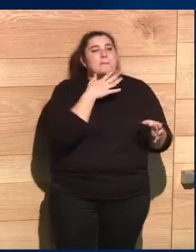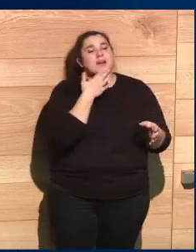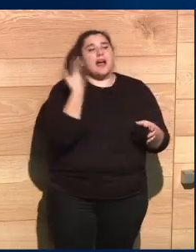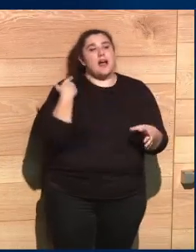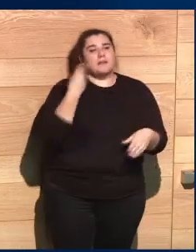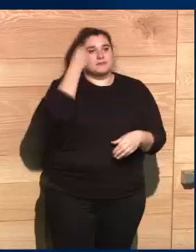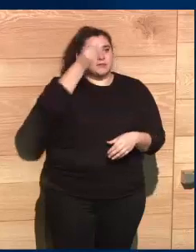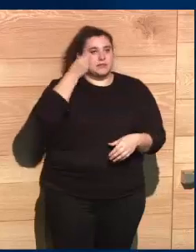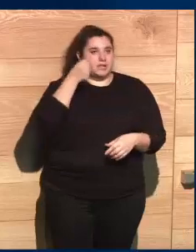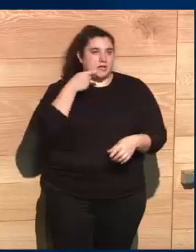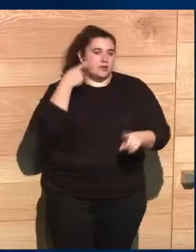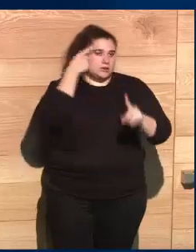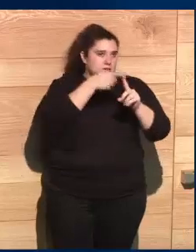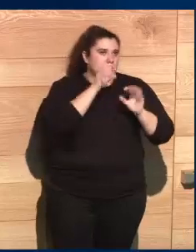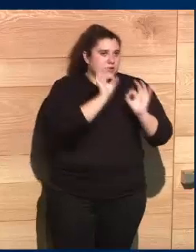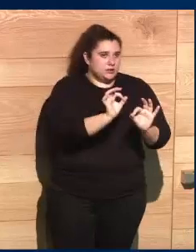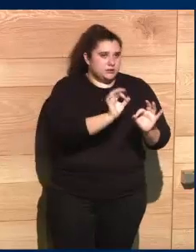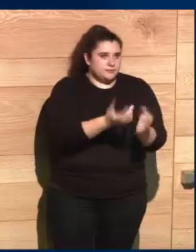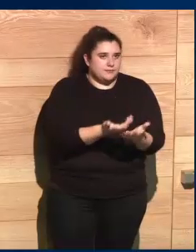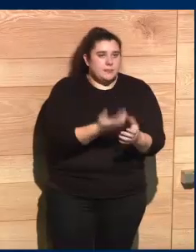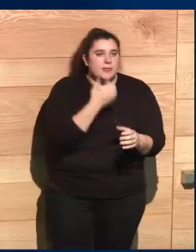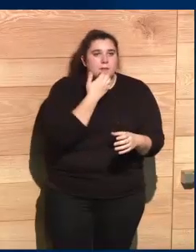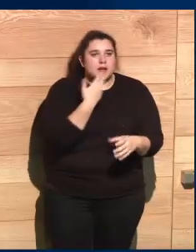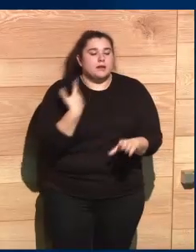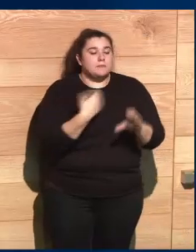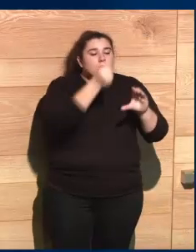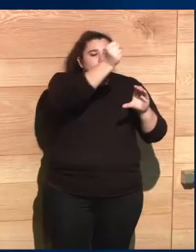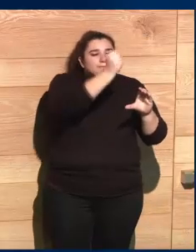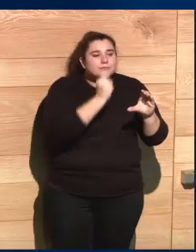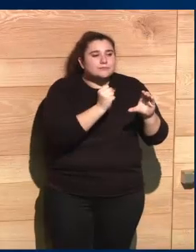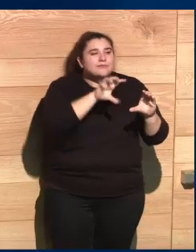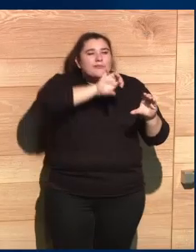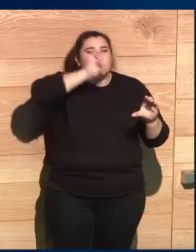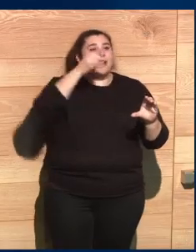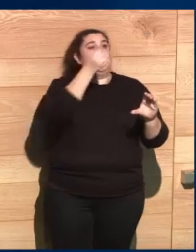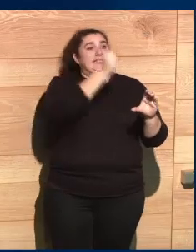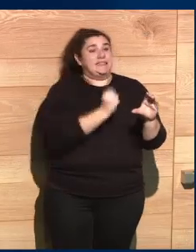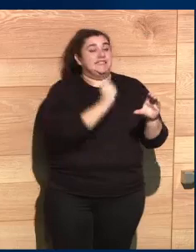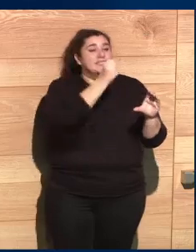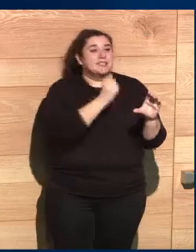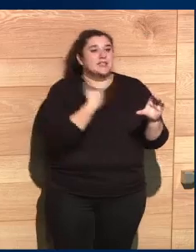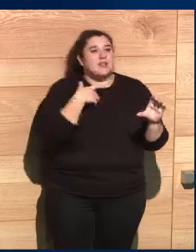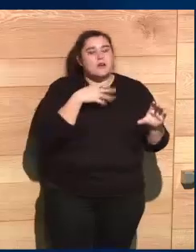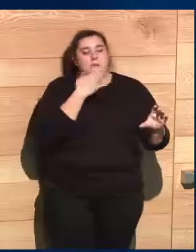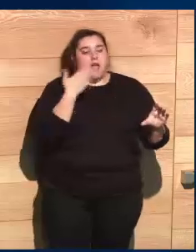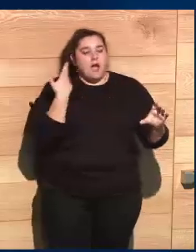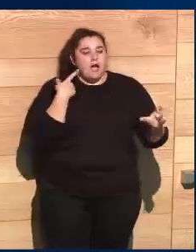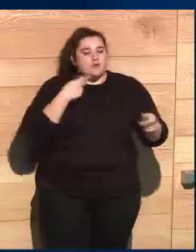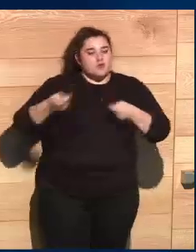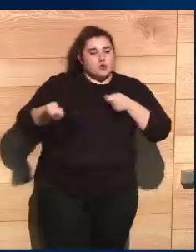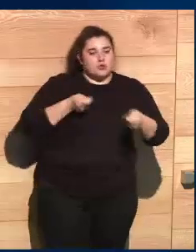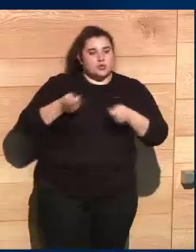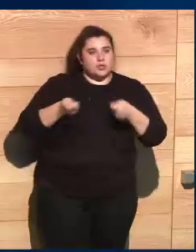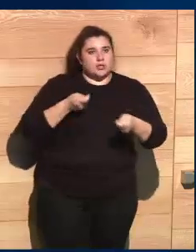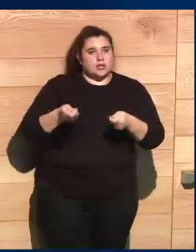el sentido de que, por ejemplo, pues tienen todavía la palanca de tirar, ¿no? Que te da una ilusión de tener control sobre el resultado del bombo, cuando